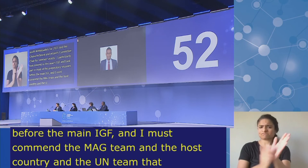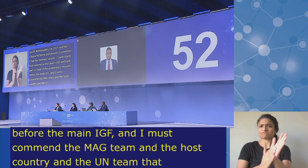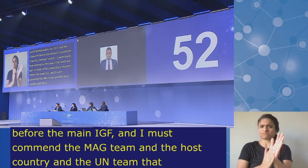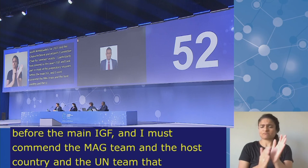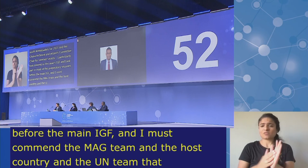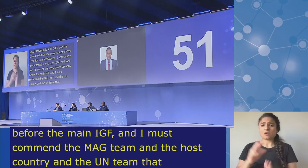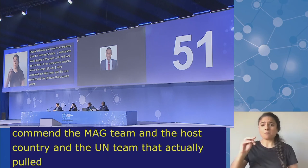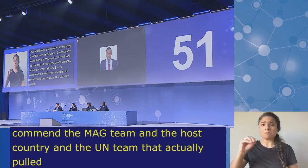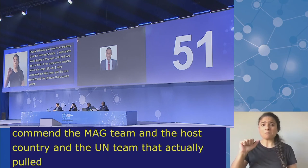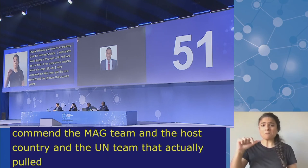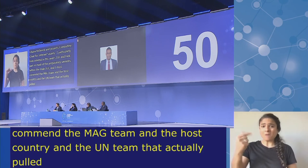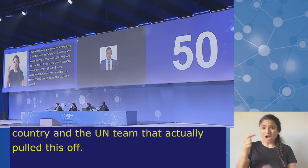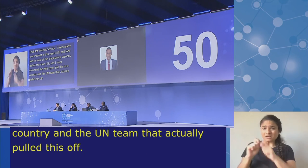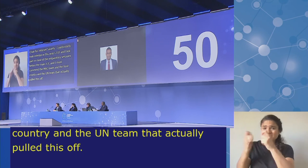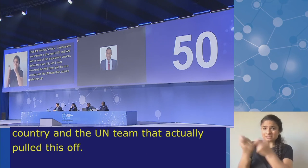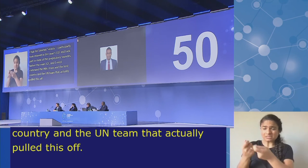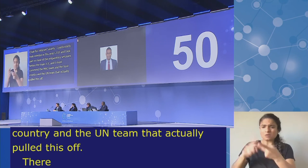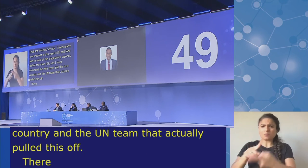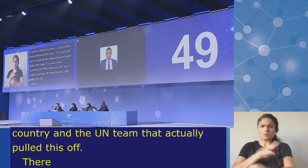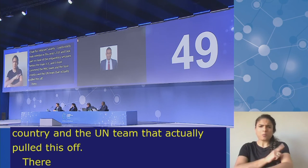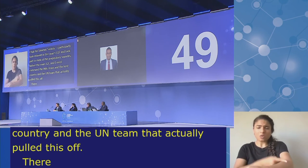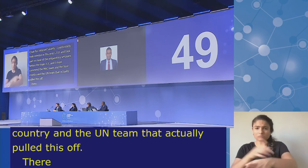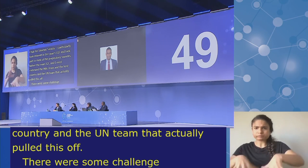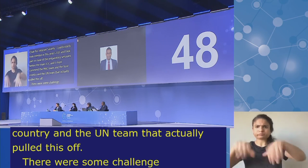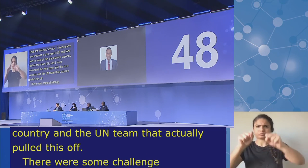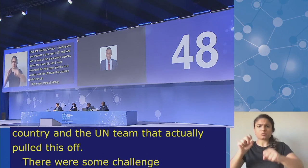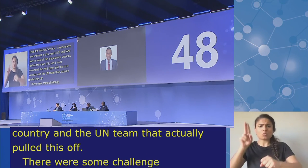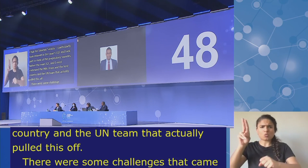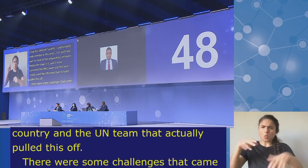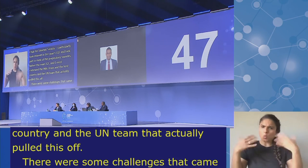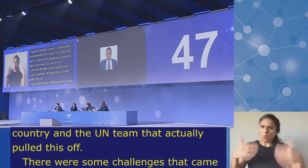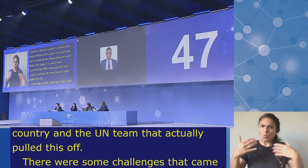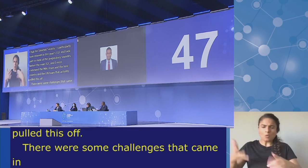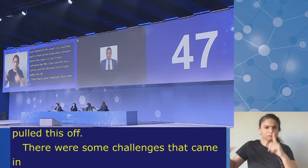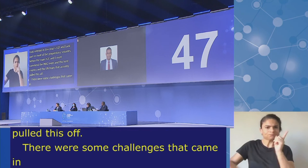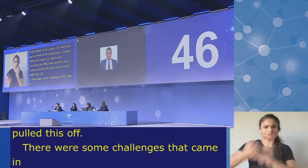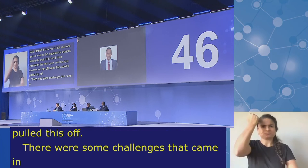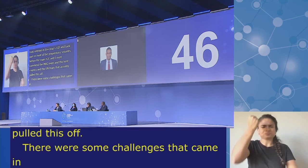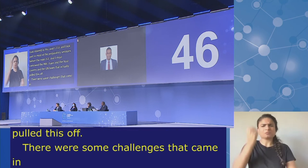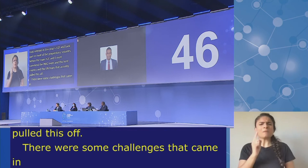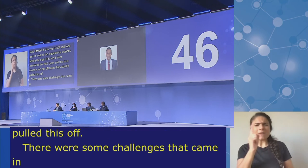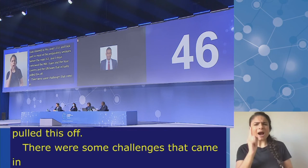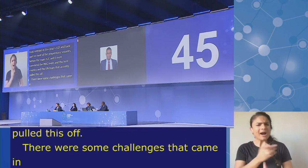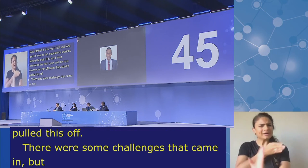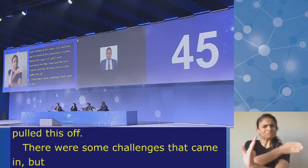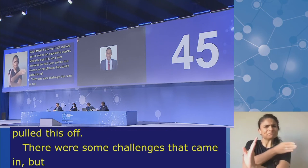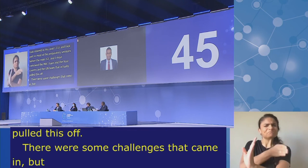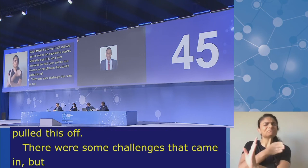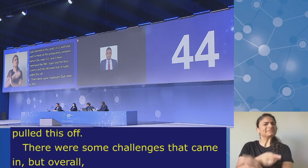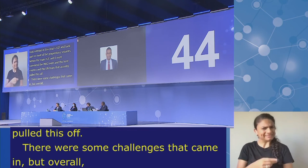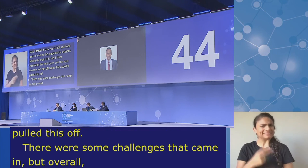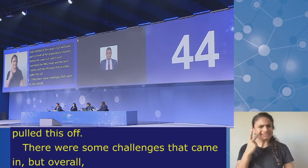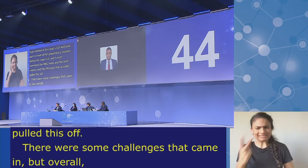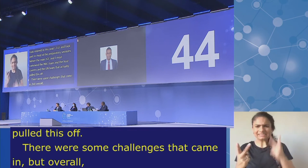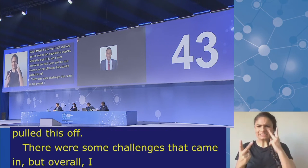la cumbre en sí. Y me gustaría agradecer al grupo MAG y también al